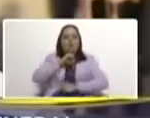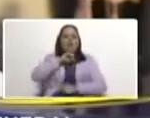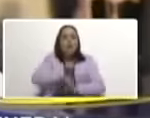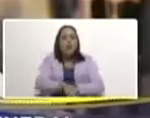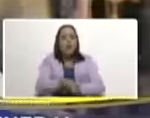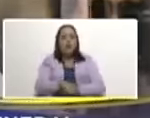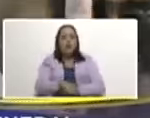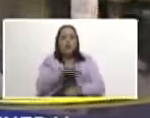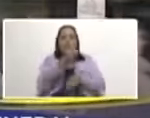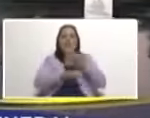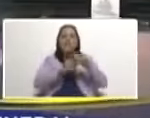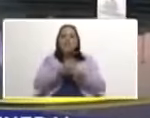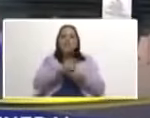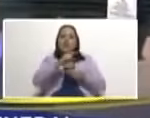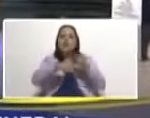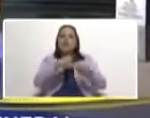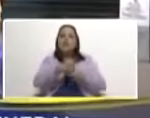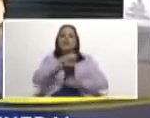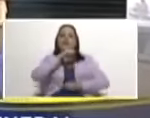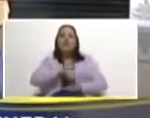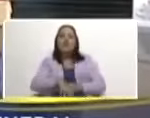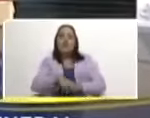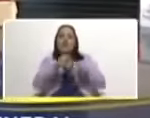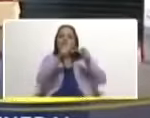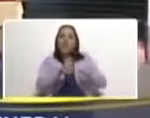que se hizo leyenda en aquellas tierras,